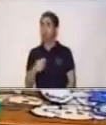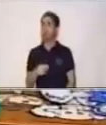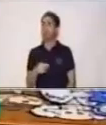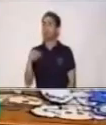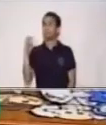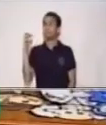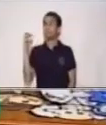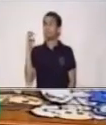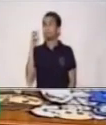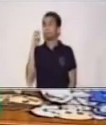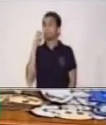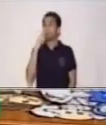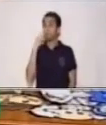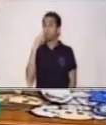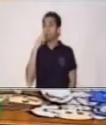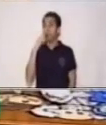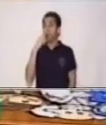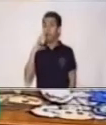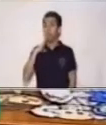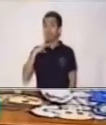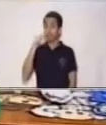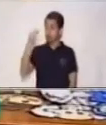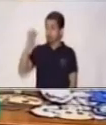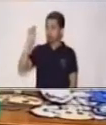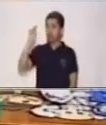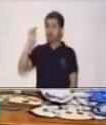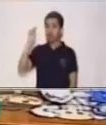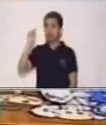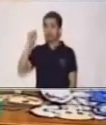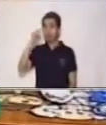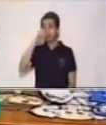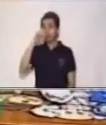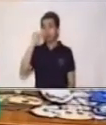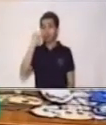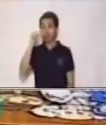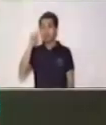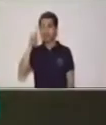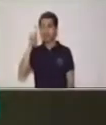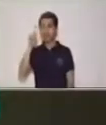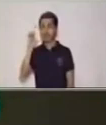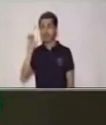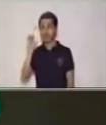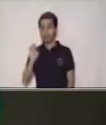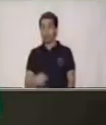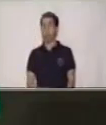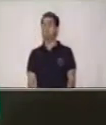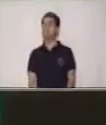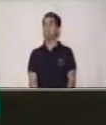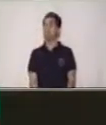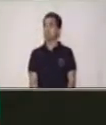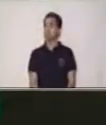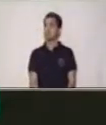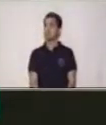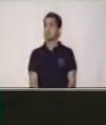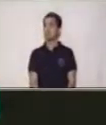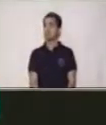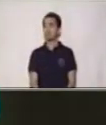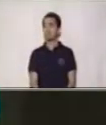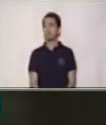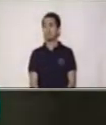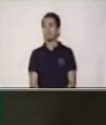tilde para hacer el acento correcto. Muy bien, y así podríamos